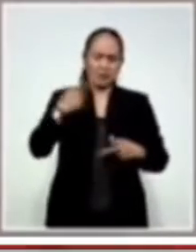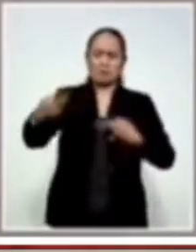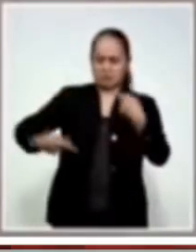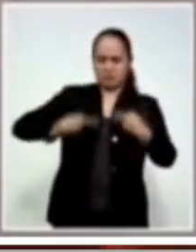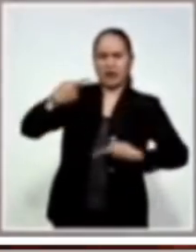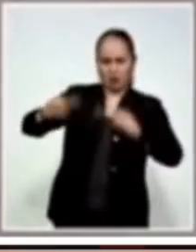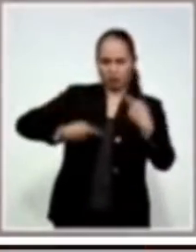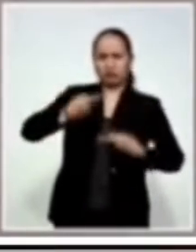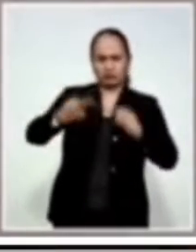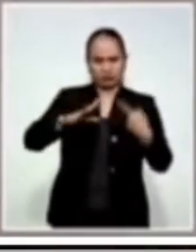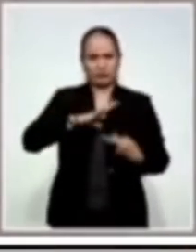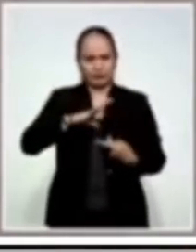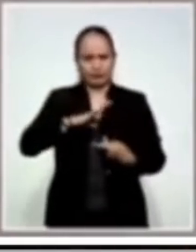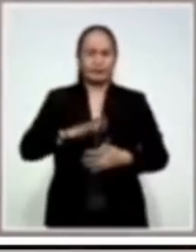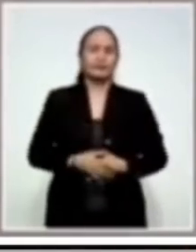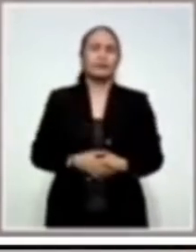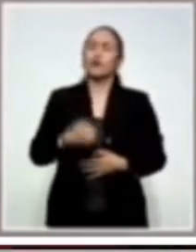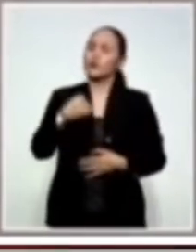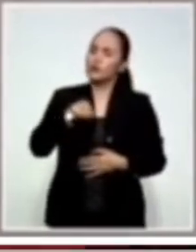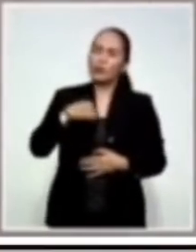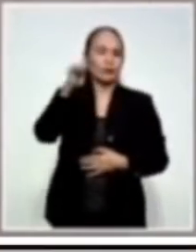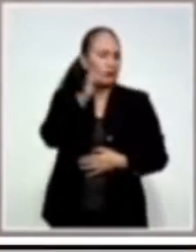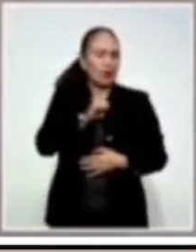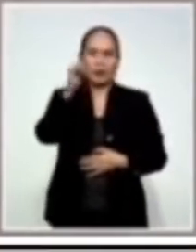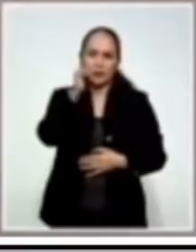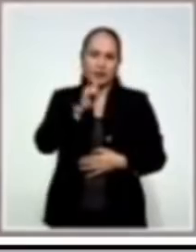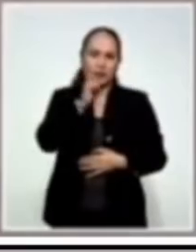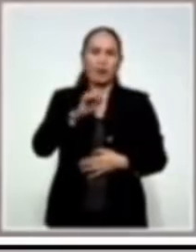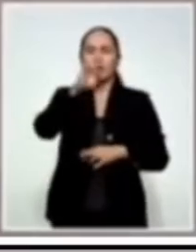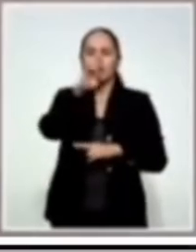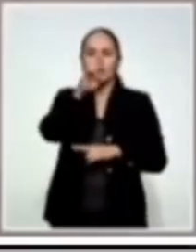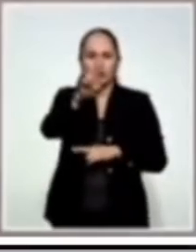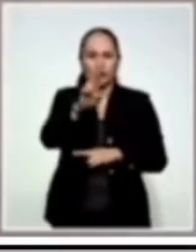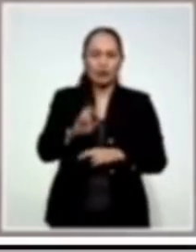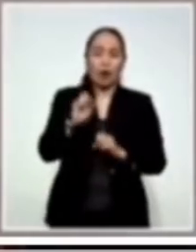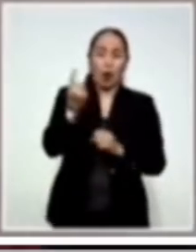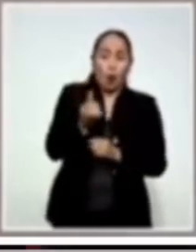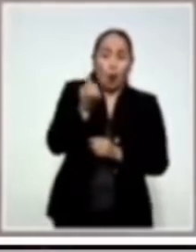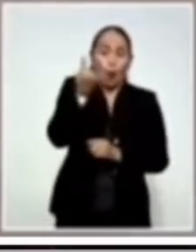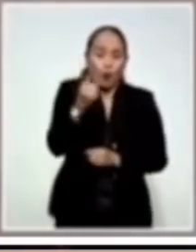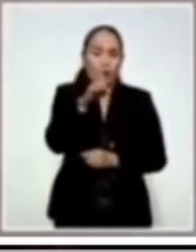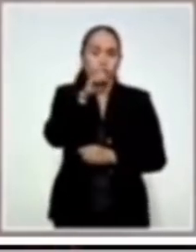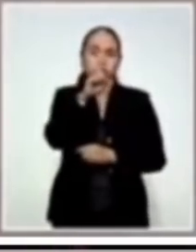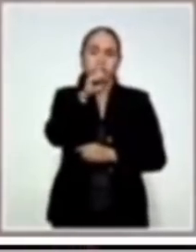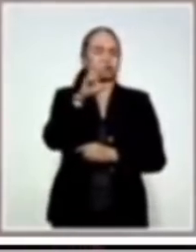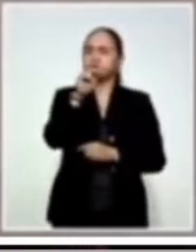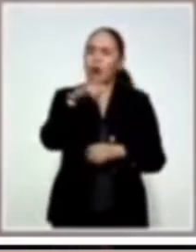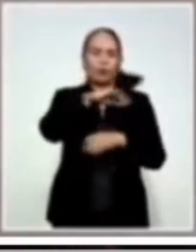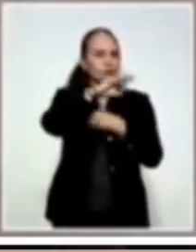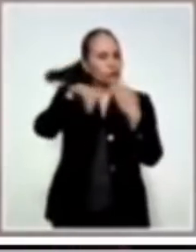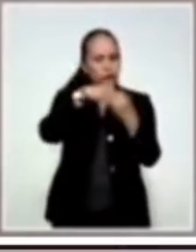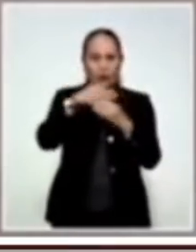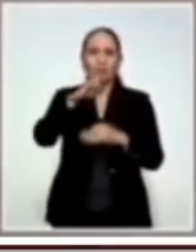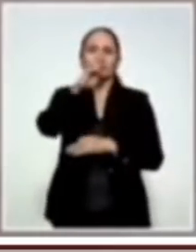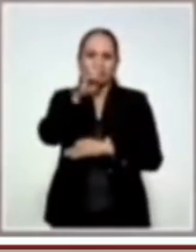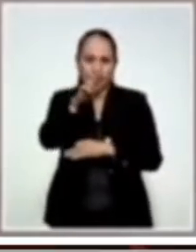preguntas. Como siempre, responderé a todas sin excepción, pero antes quisiera hacer